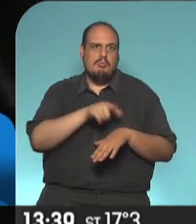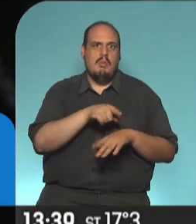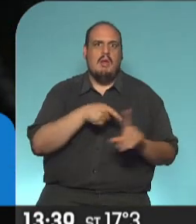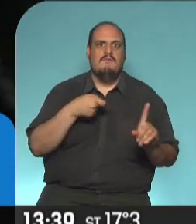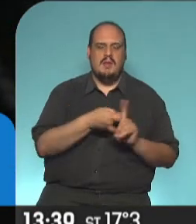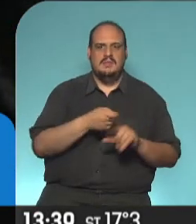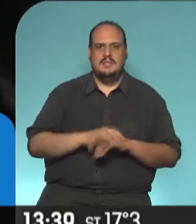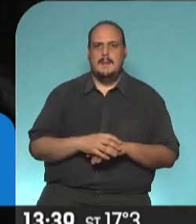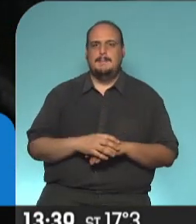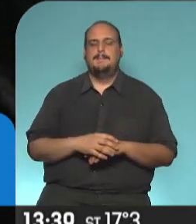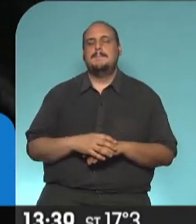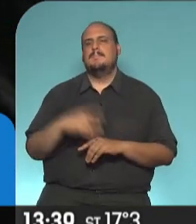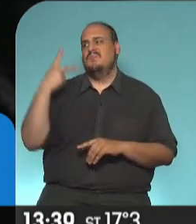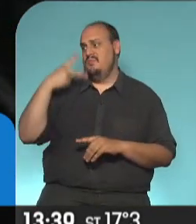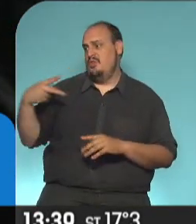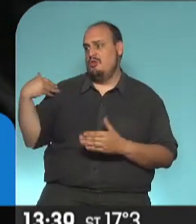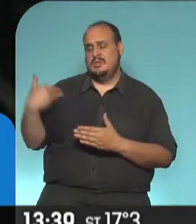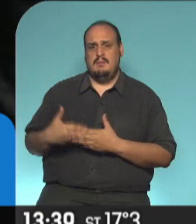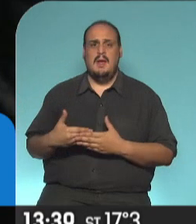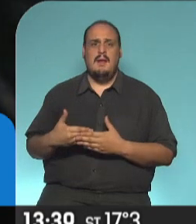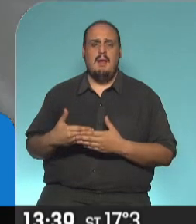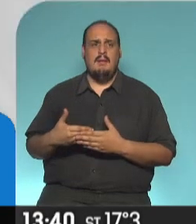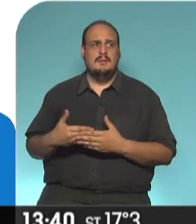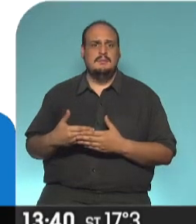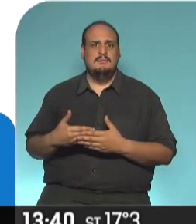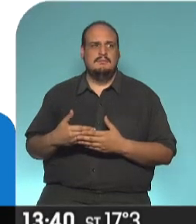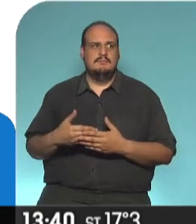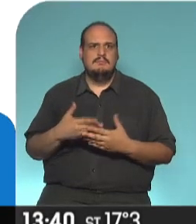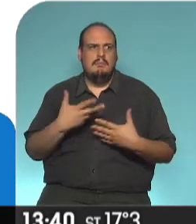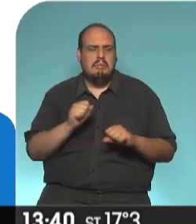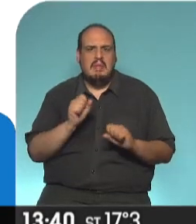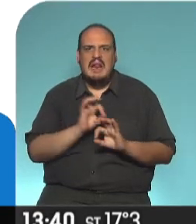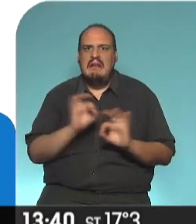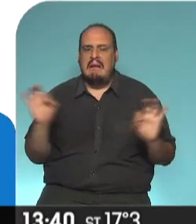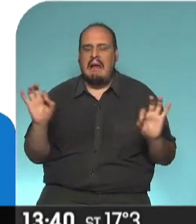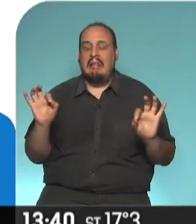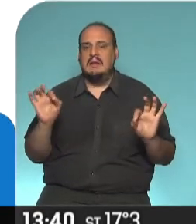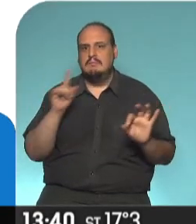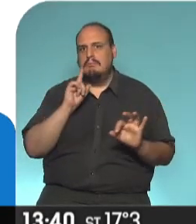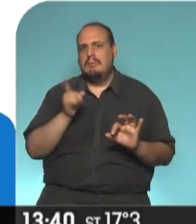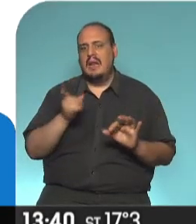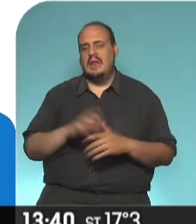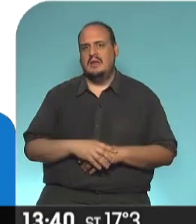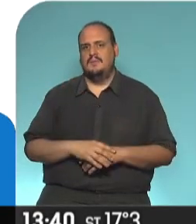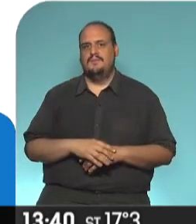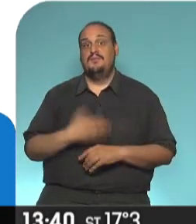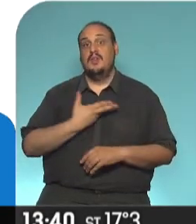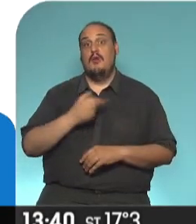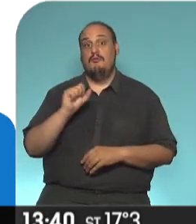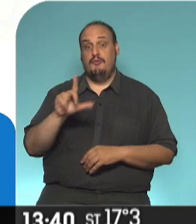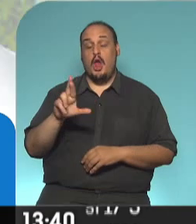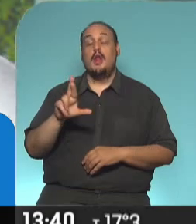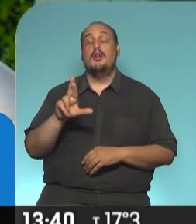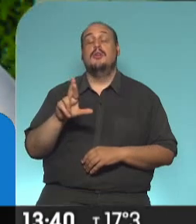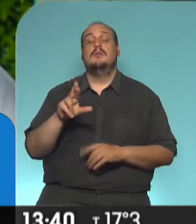pasaron más de 2 semanas y realmente no tener ninguna pista es un peligro. El femicidio de Flor de